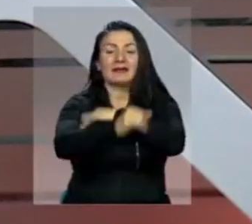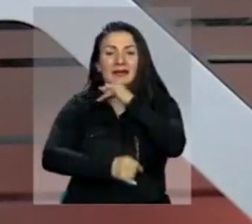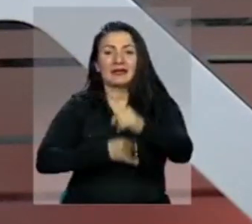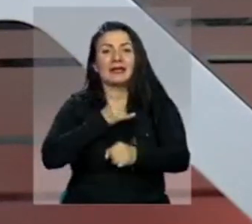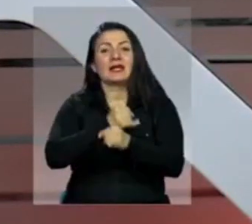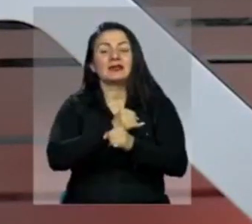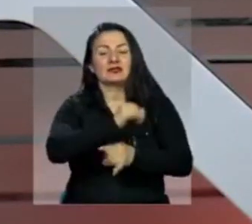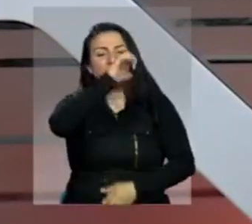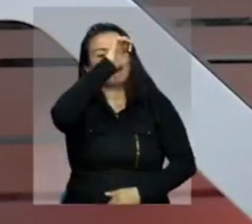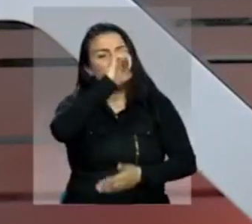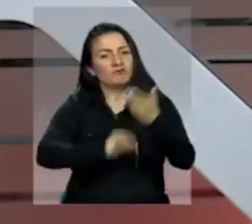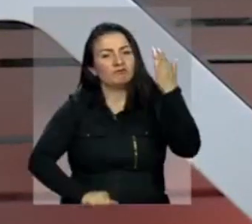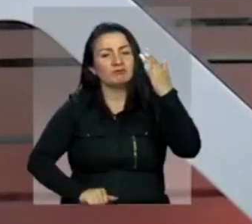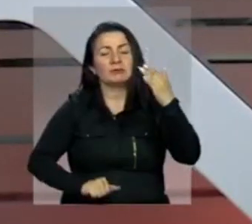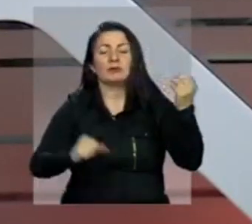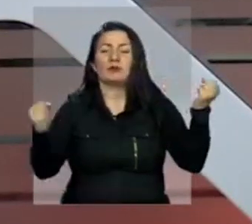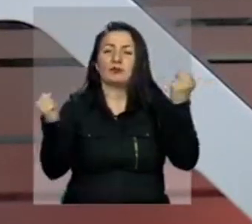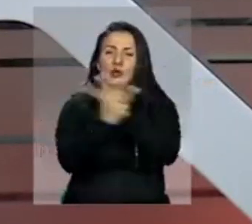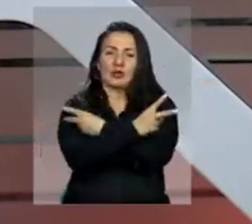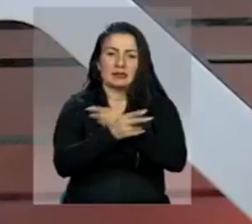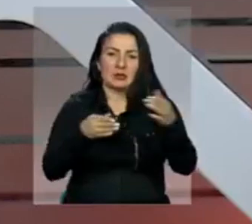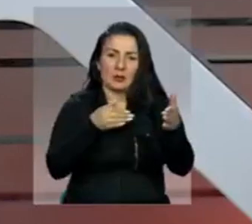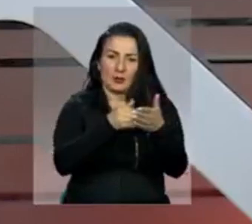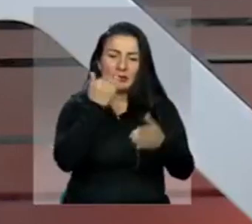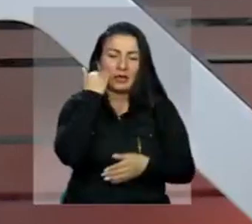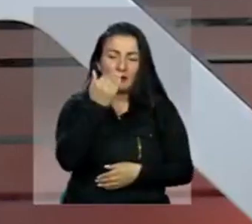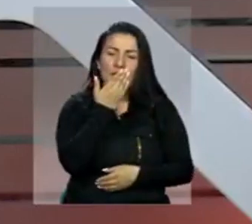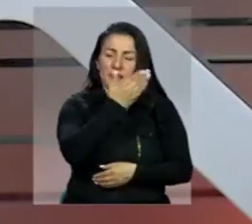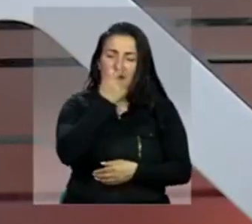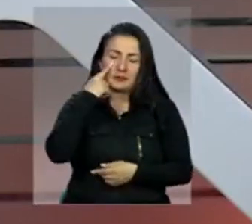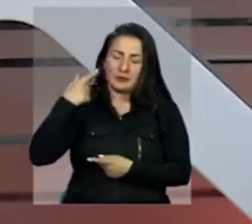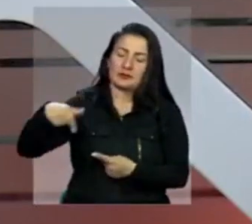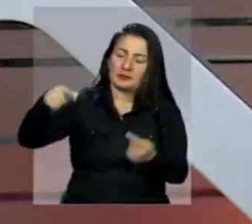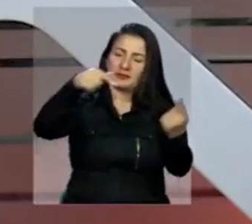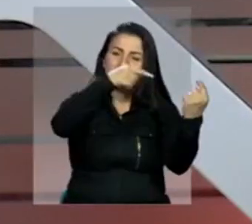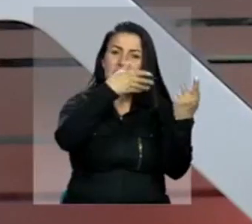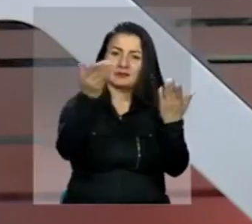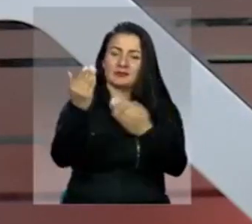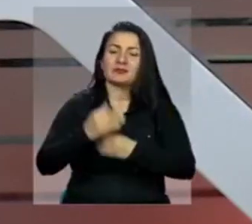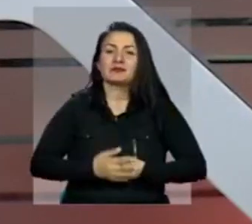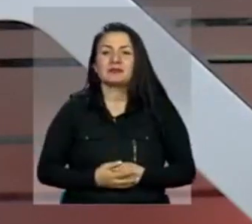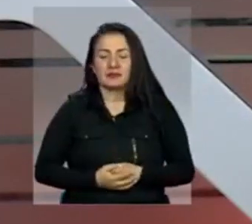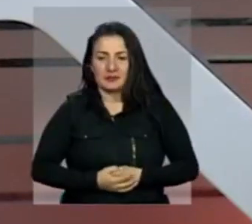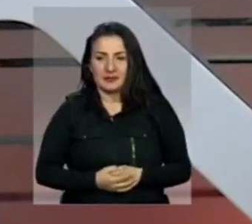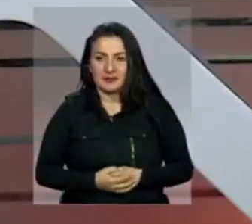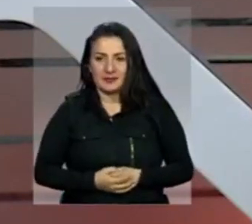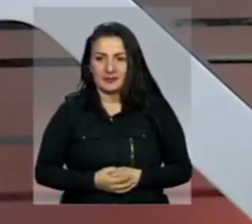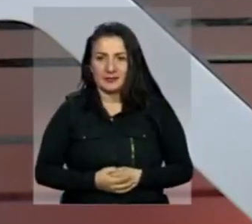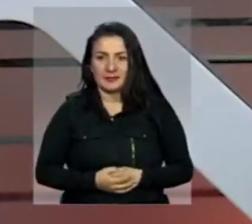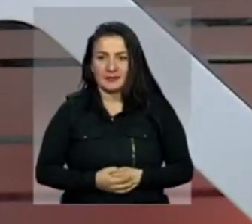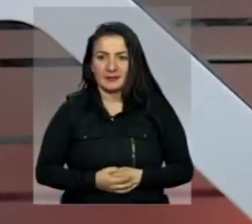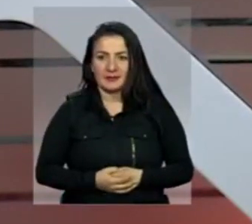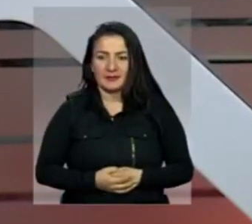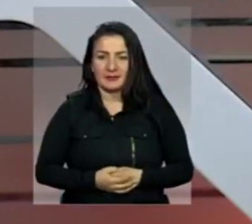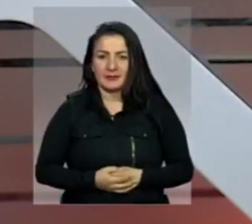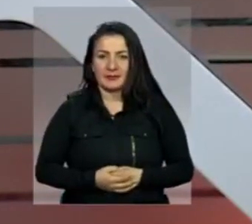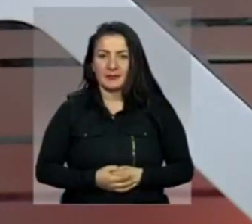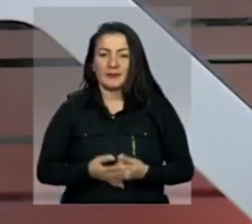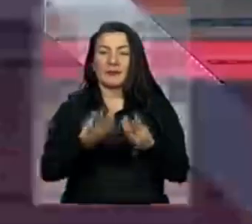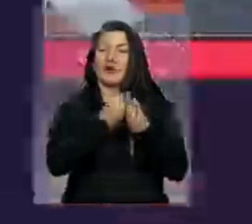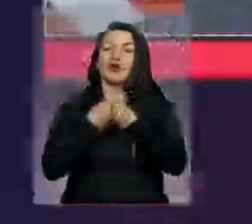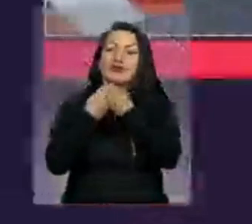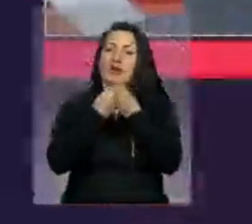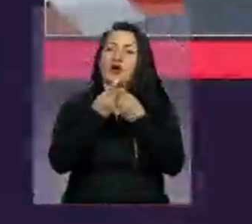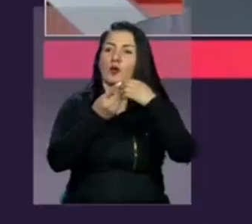de la Violencia contra la Mujer. Vamos a hacer un recorrido por los principales puntos de la información. Vamos de inmediato al Consejo de Bogotá con